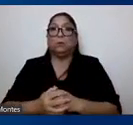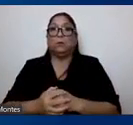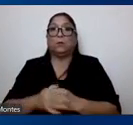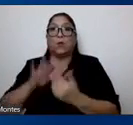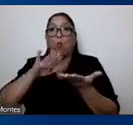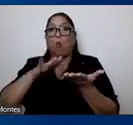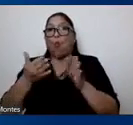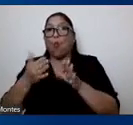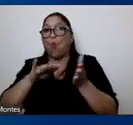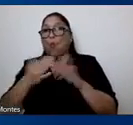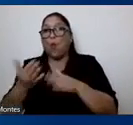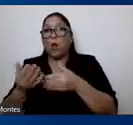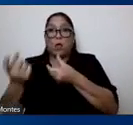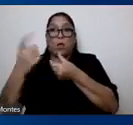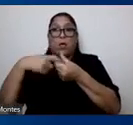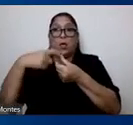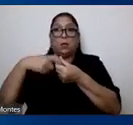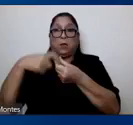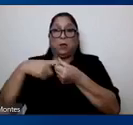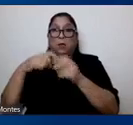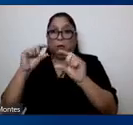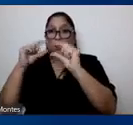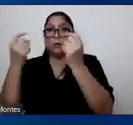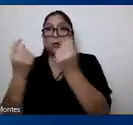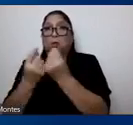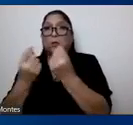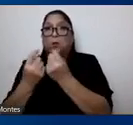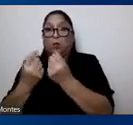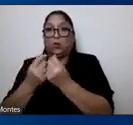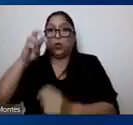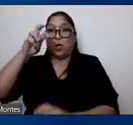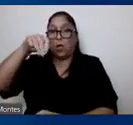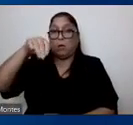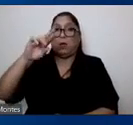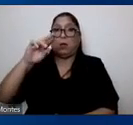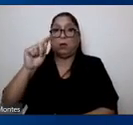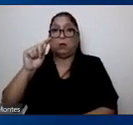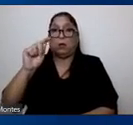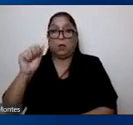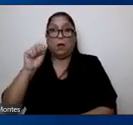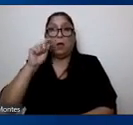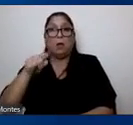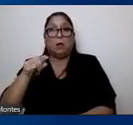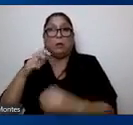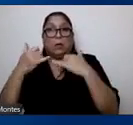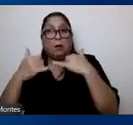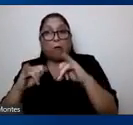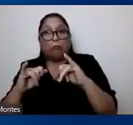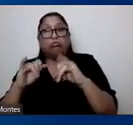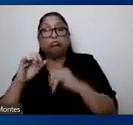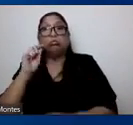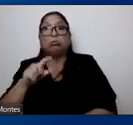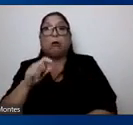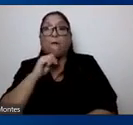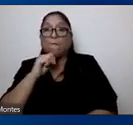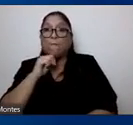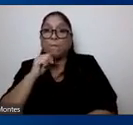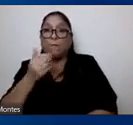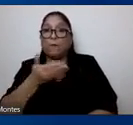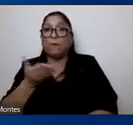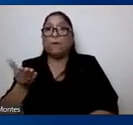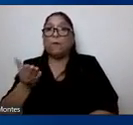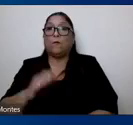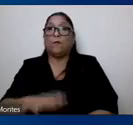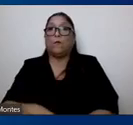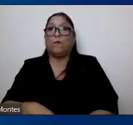Mueren miembros de este grupo, el MRTA, que aún pues falta eh,